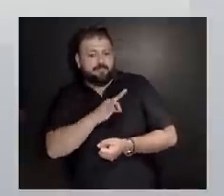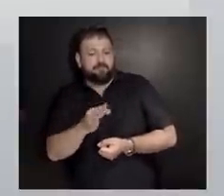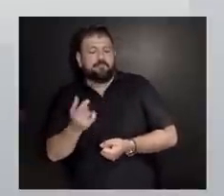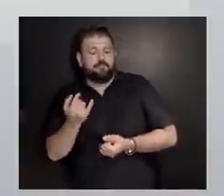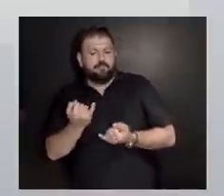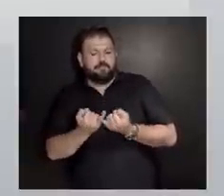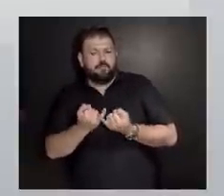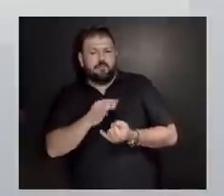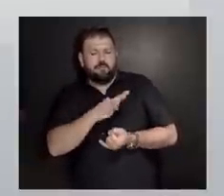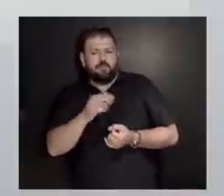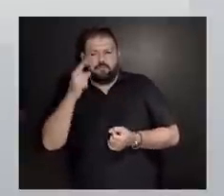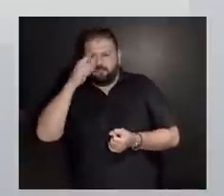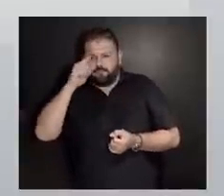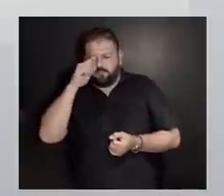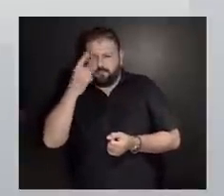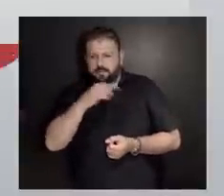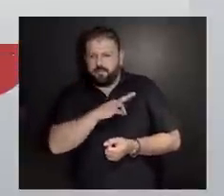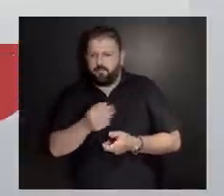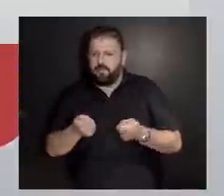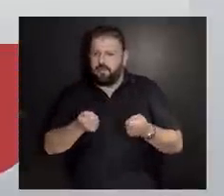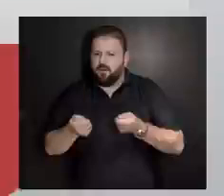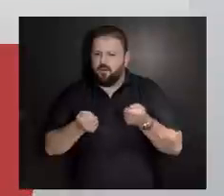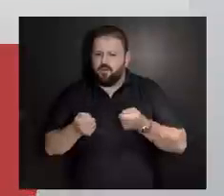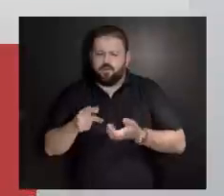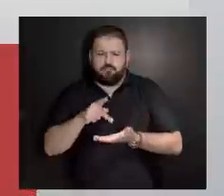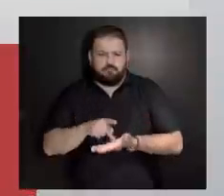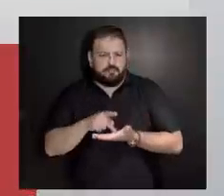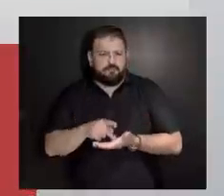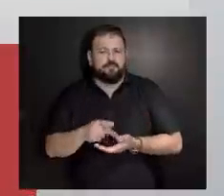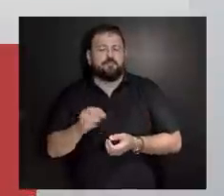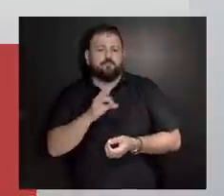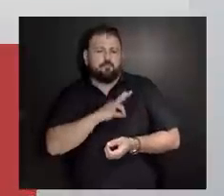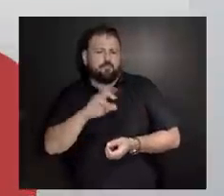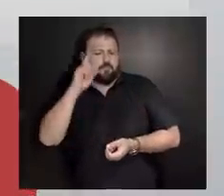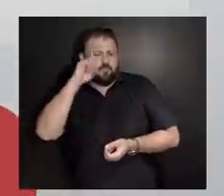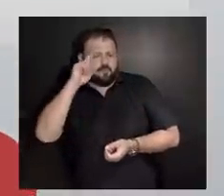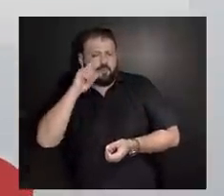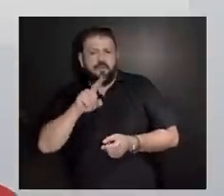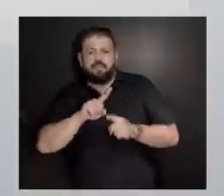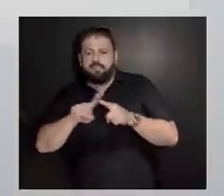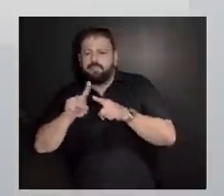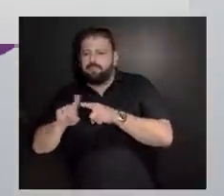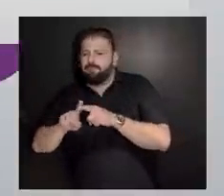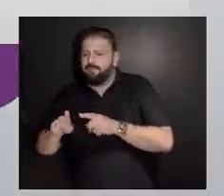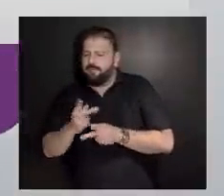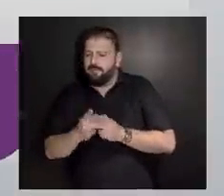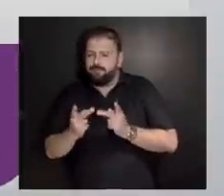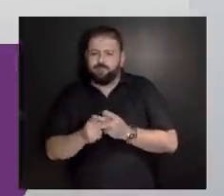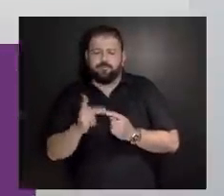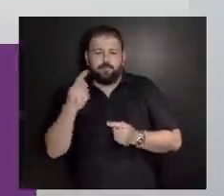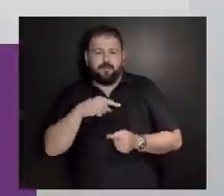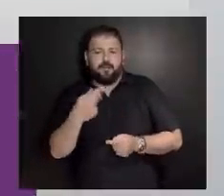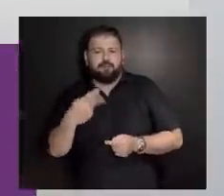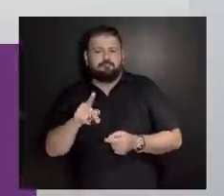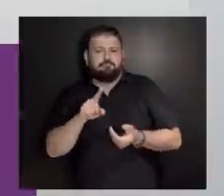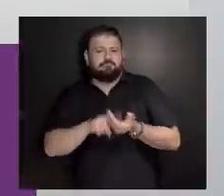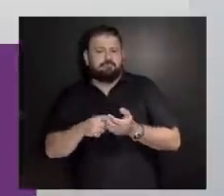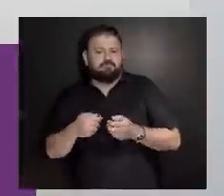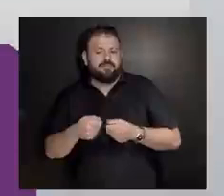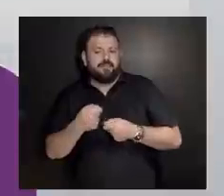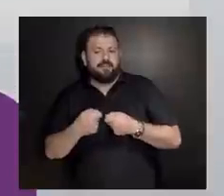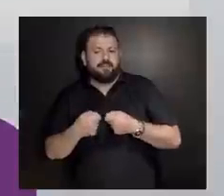recomendar ciertos productos para el control de peso, podemos recomendar ciertos productos para el sistema nervioso. Entonces por eso